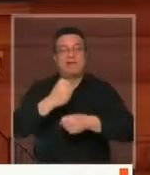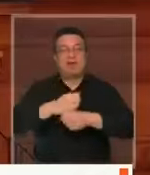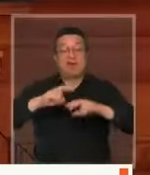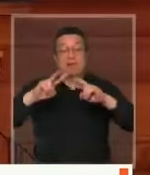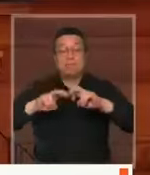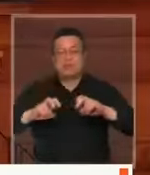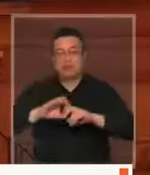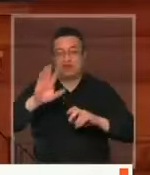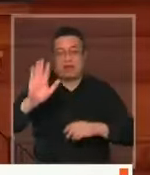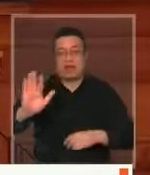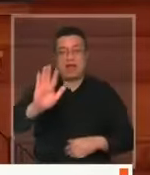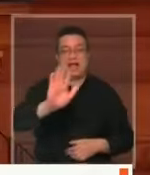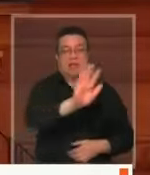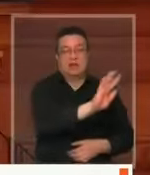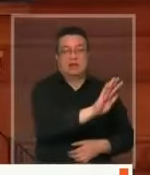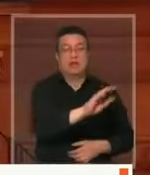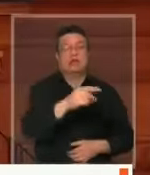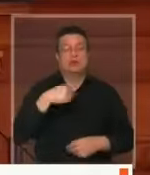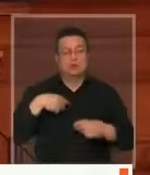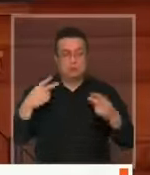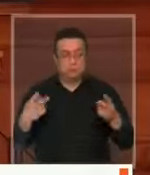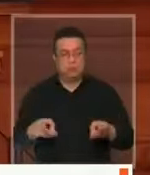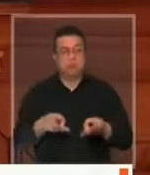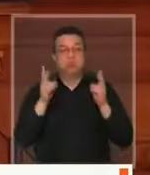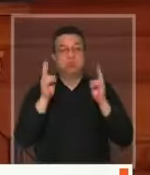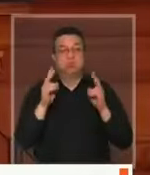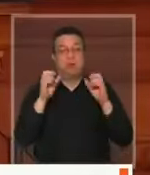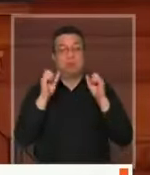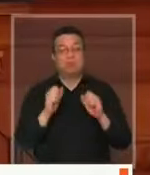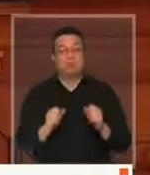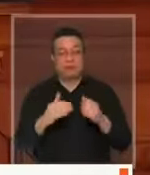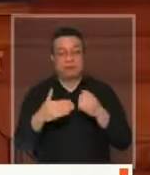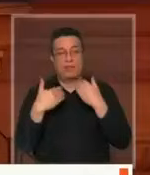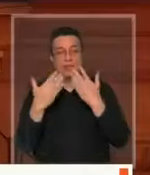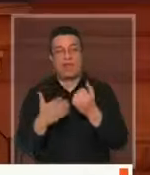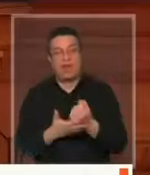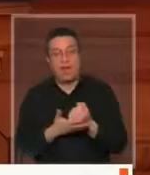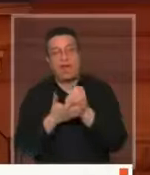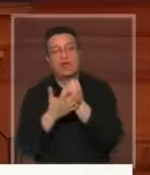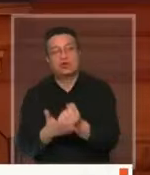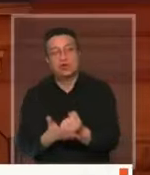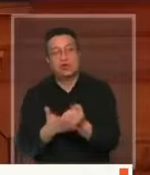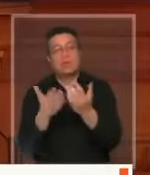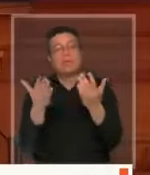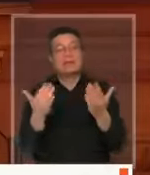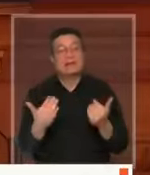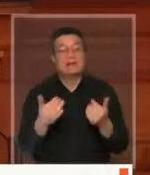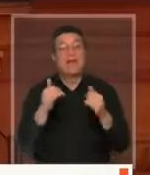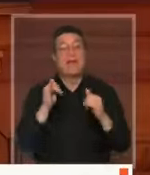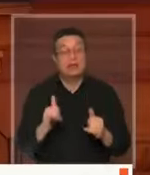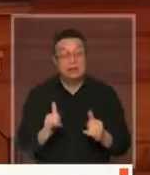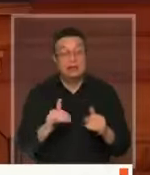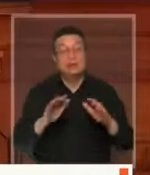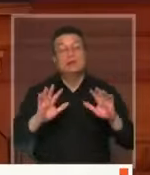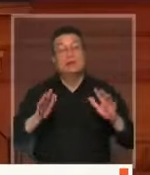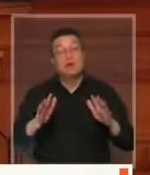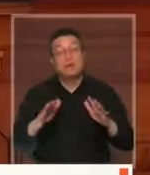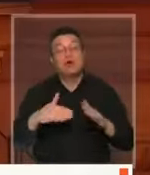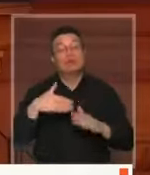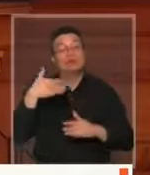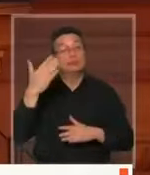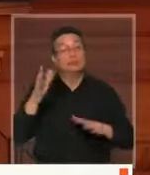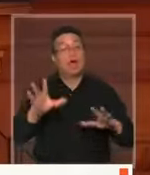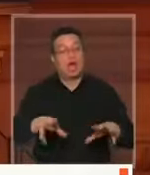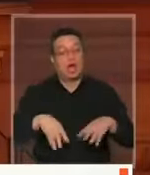investigación, estando disponibles para prestar la colaboración que se requiera y eventualmente